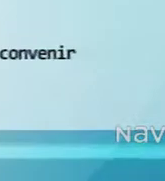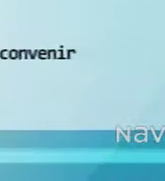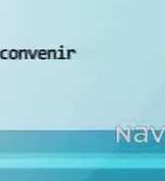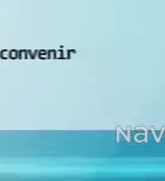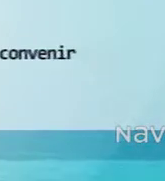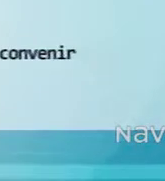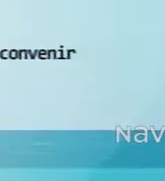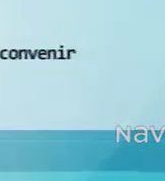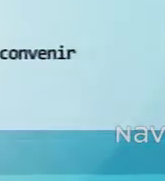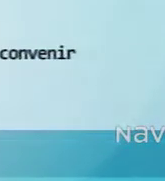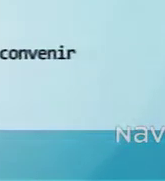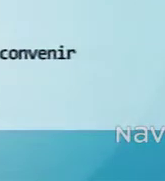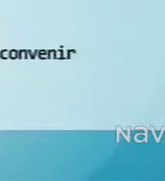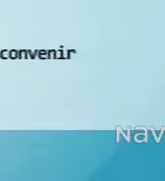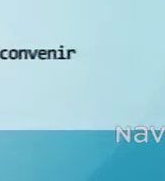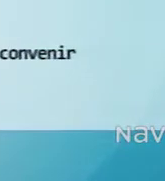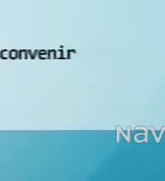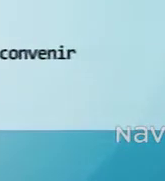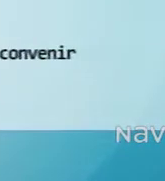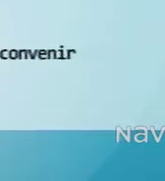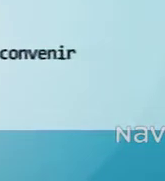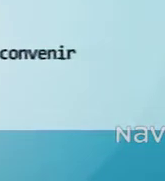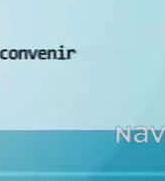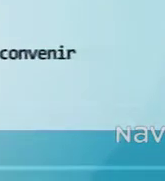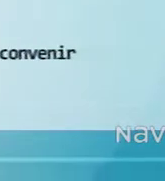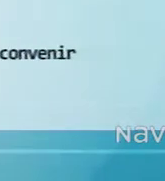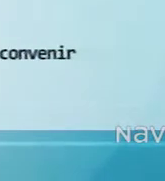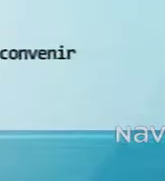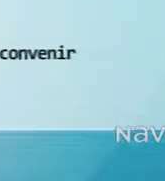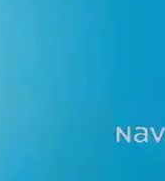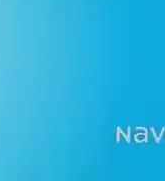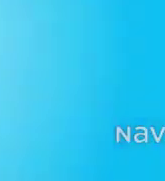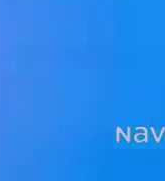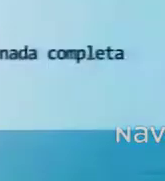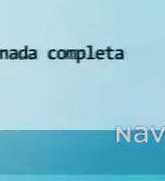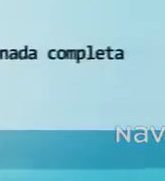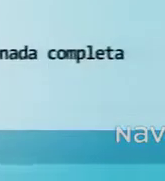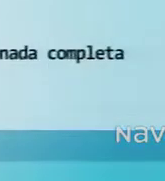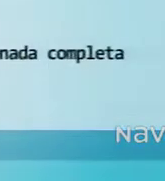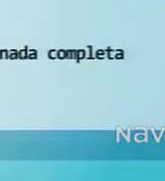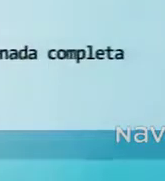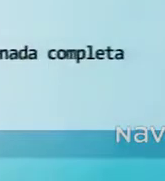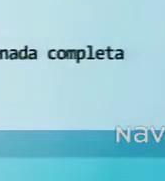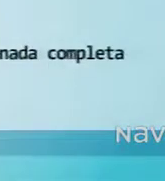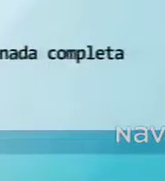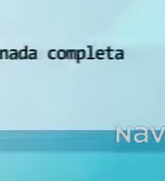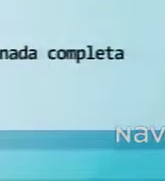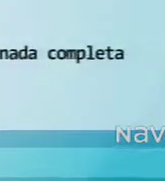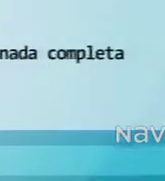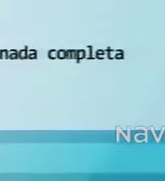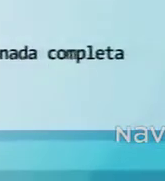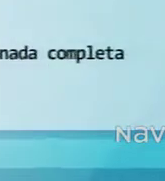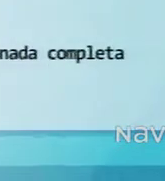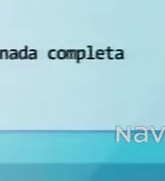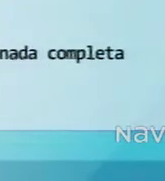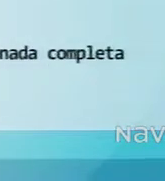en el mail que estás viendo con la referencia mecánico maquinaria agrícola. Y terminamos con una oferta en el sector